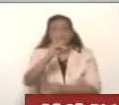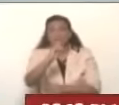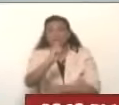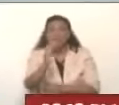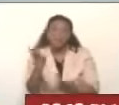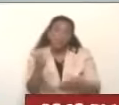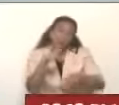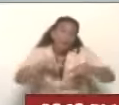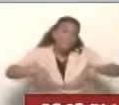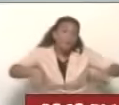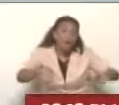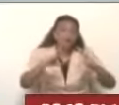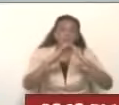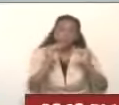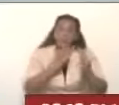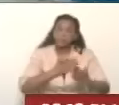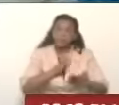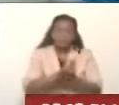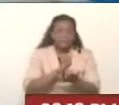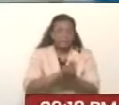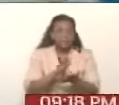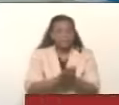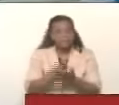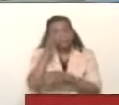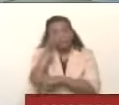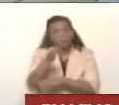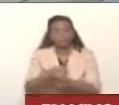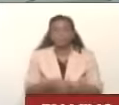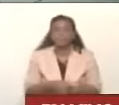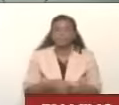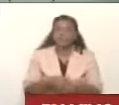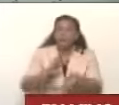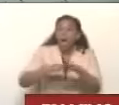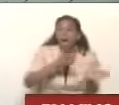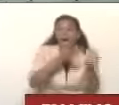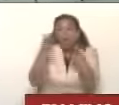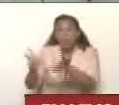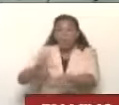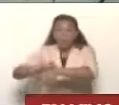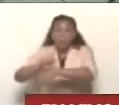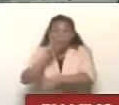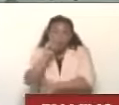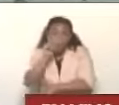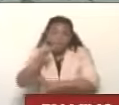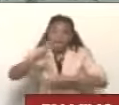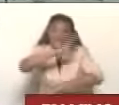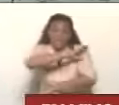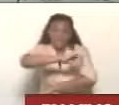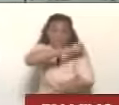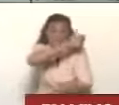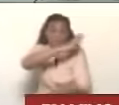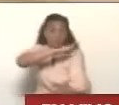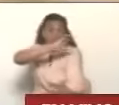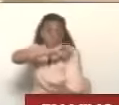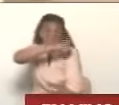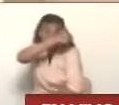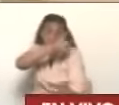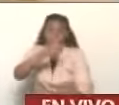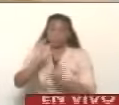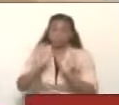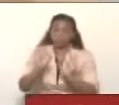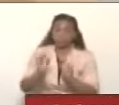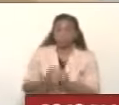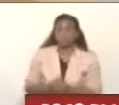ella tiene un espacio en todas las etapas de su vida para venir al hospital. Le voy a presentar al doctor Diego, que es el director de este hospital, doctor Pablo Acosta